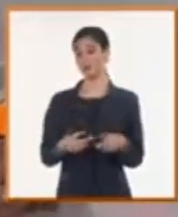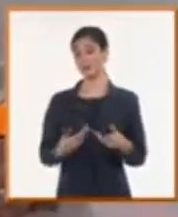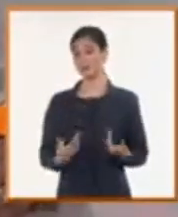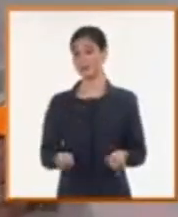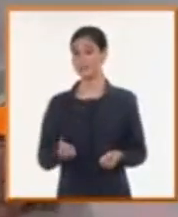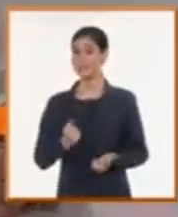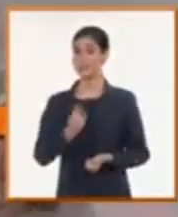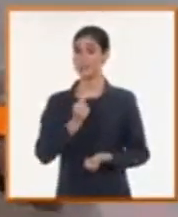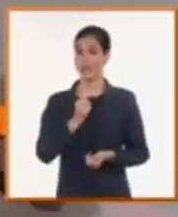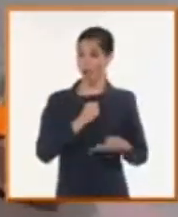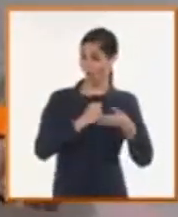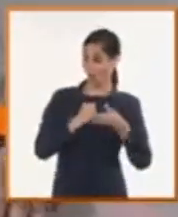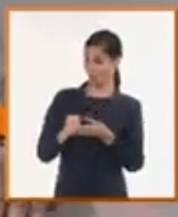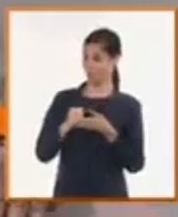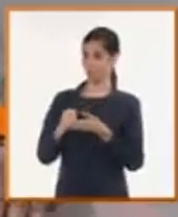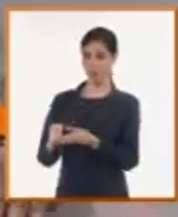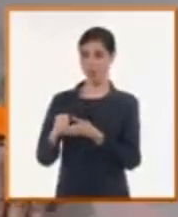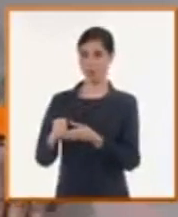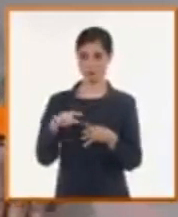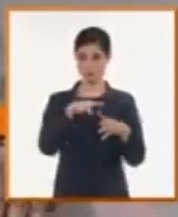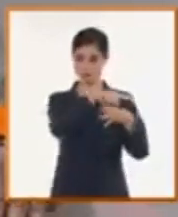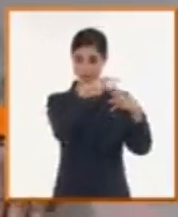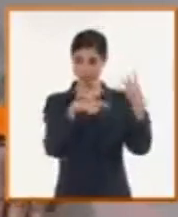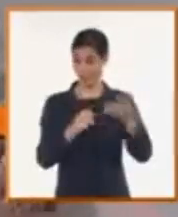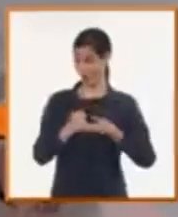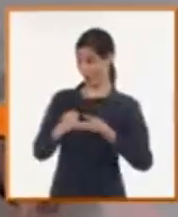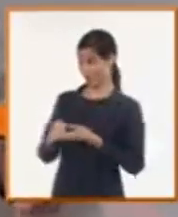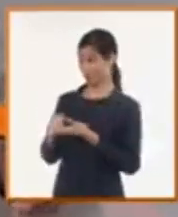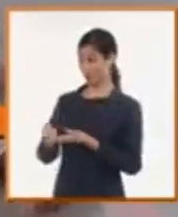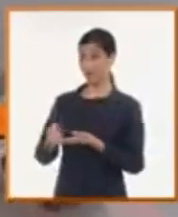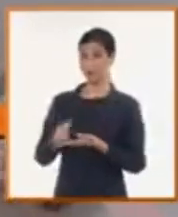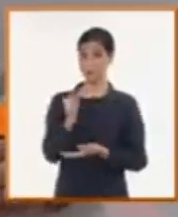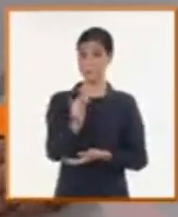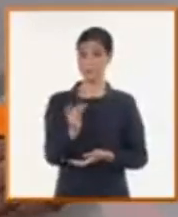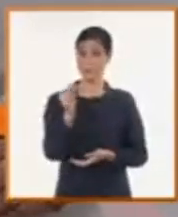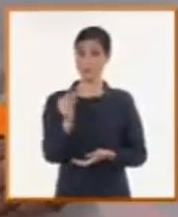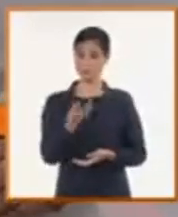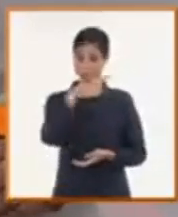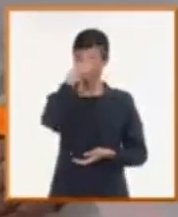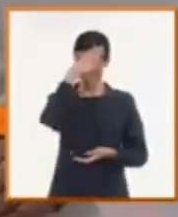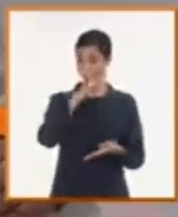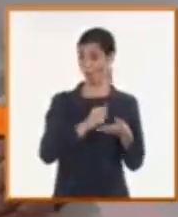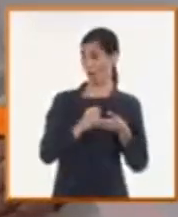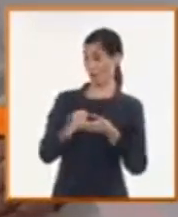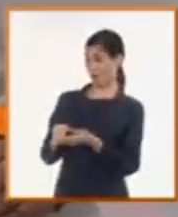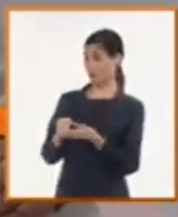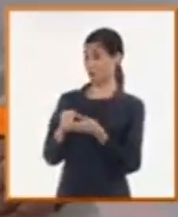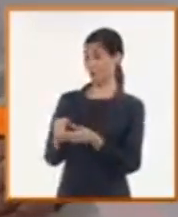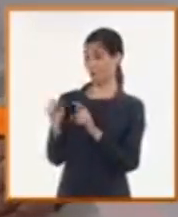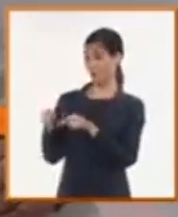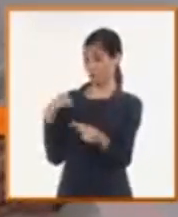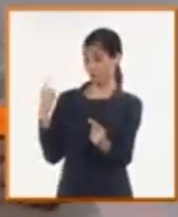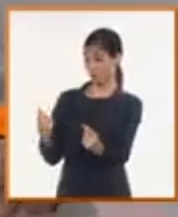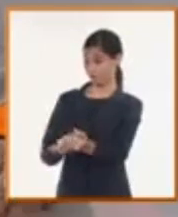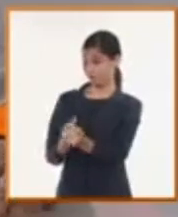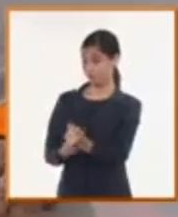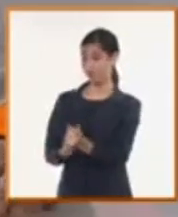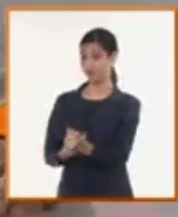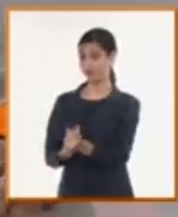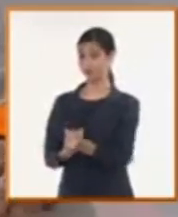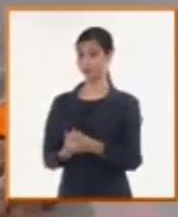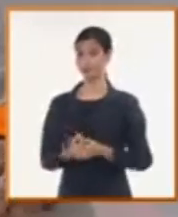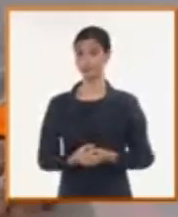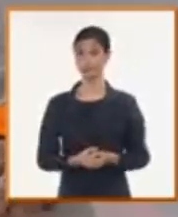concurrieron a Angola. Nunca olvidaré que yo me topé con personas en mi primera misión, como Waldo